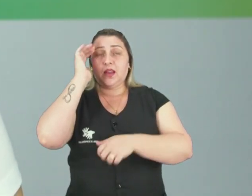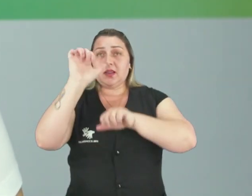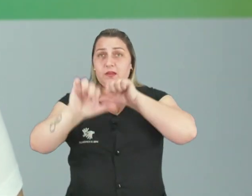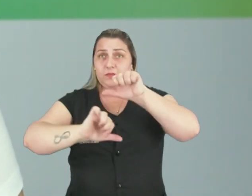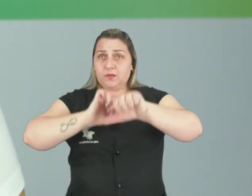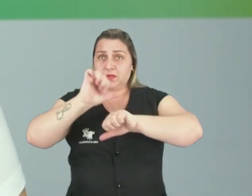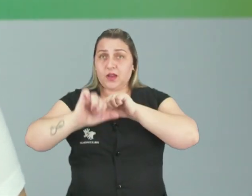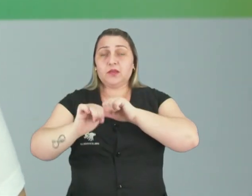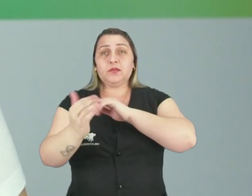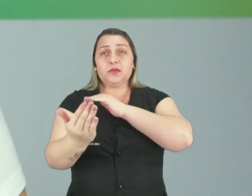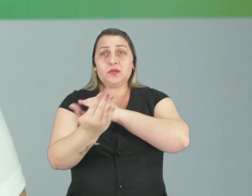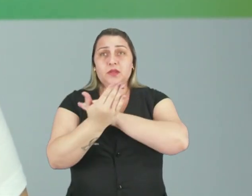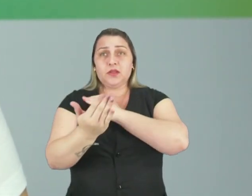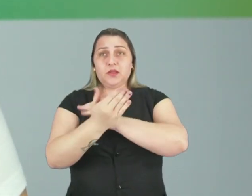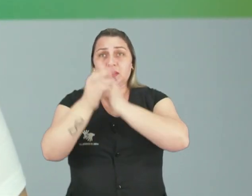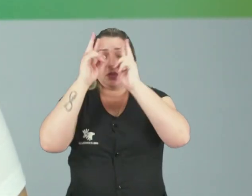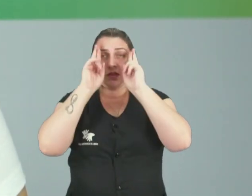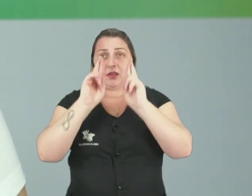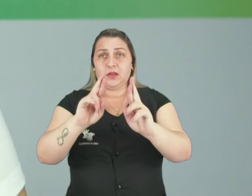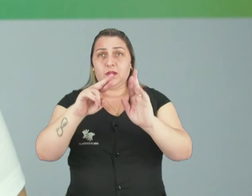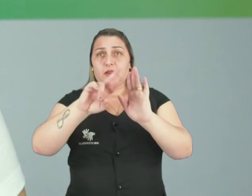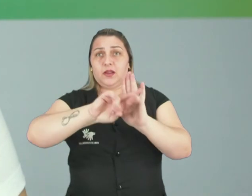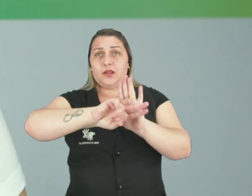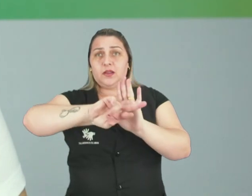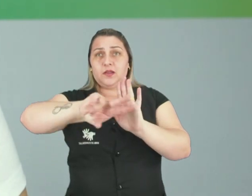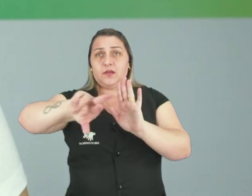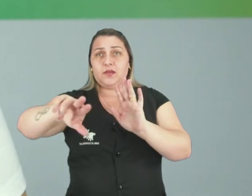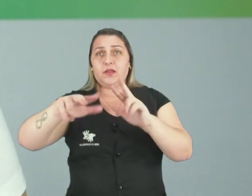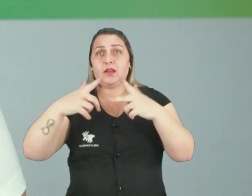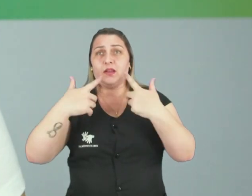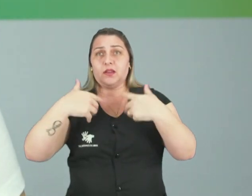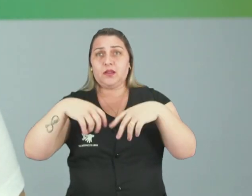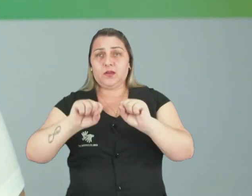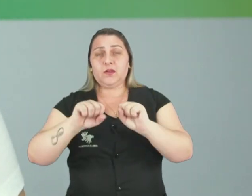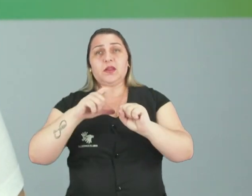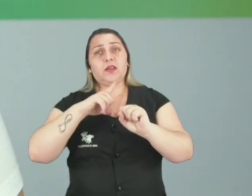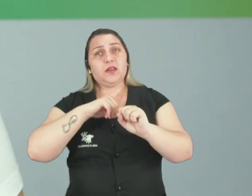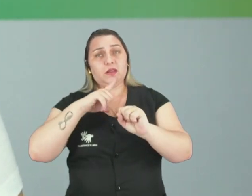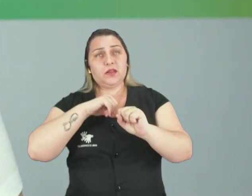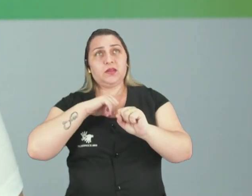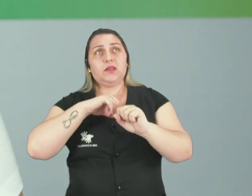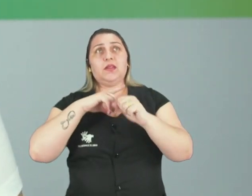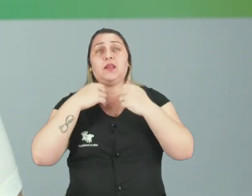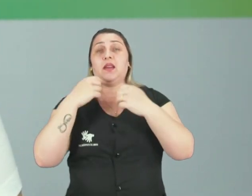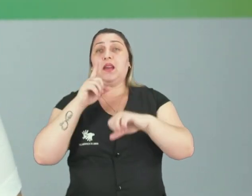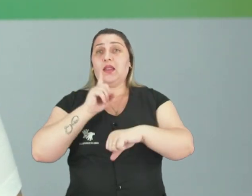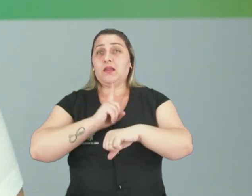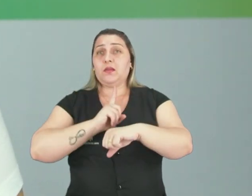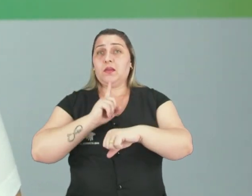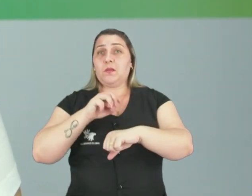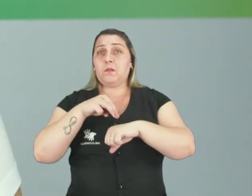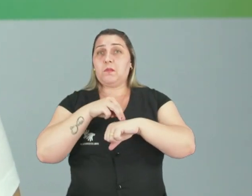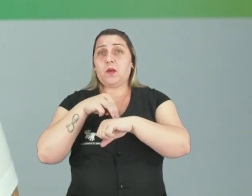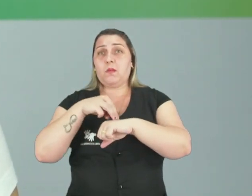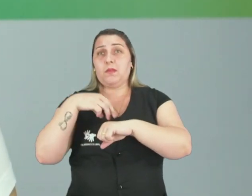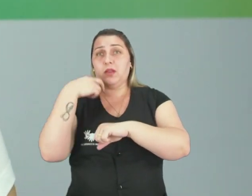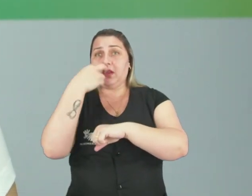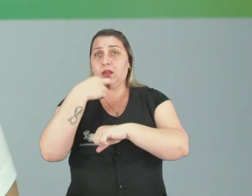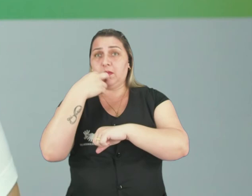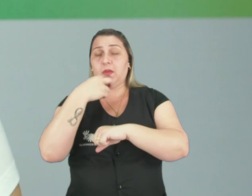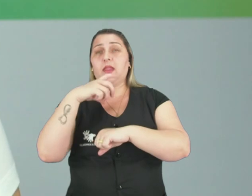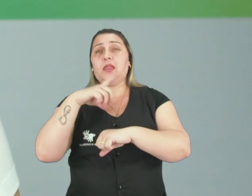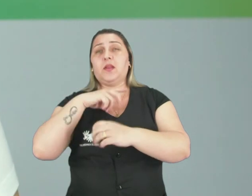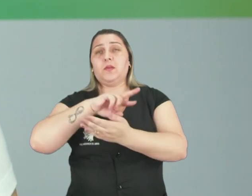variaciones nos ayuda a respetar la diversidad lingüística que tenemos, ¿sí? Entonces tenemos una pluralidad muy grande de